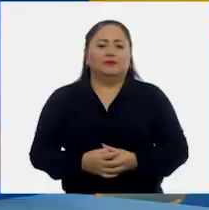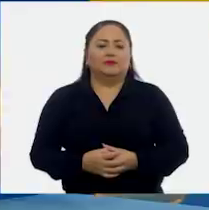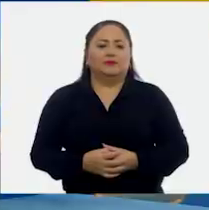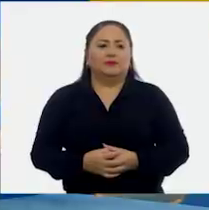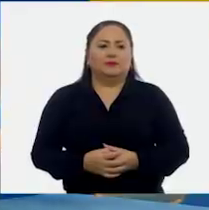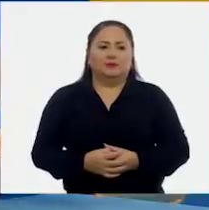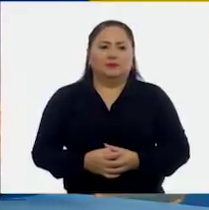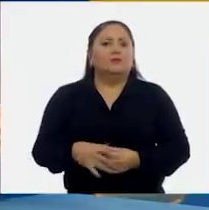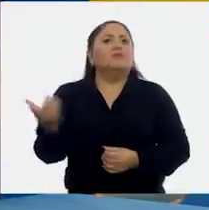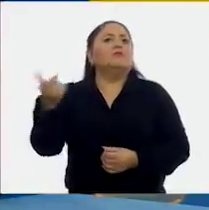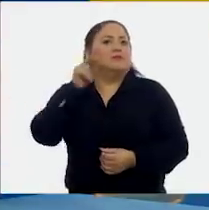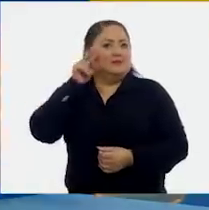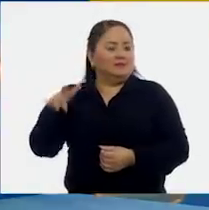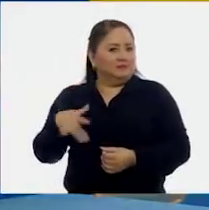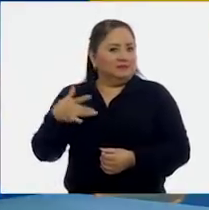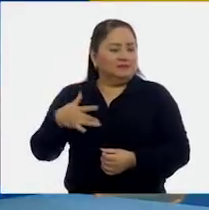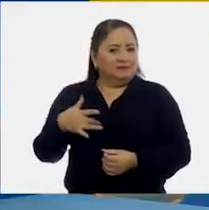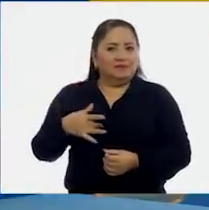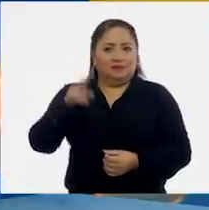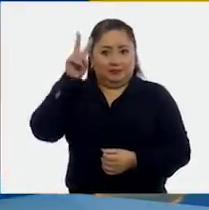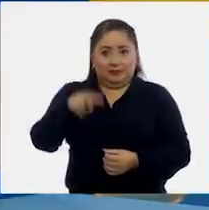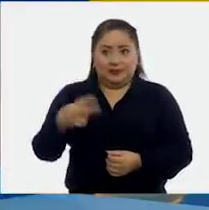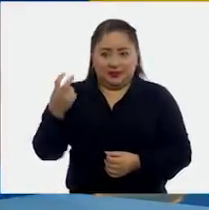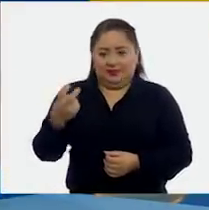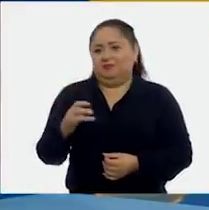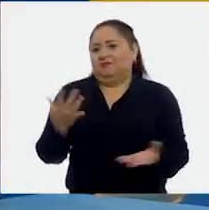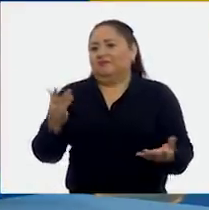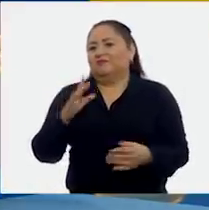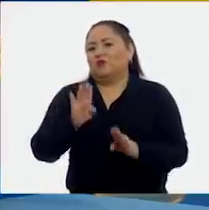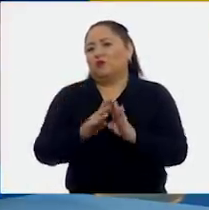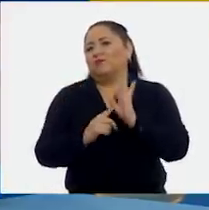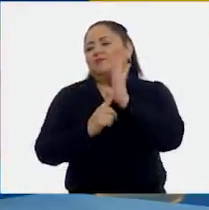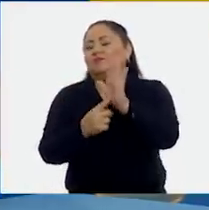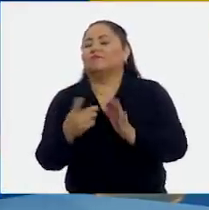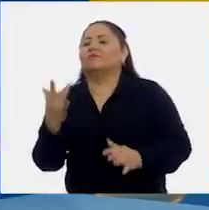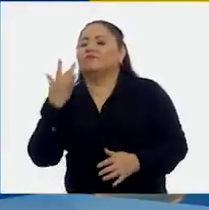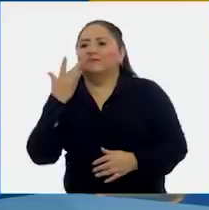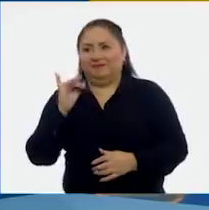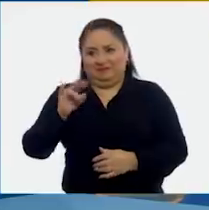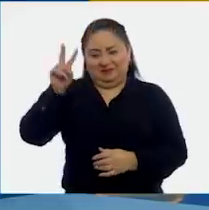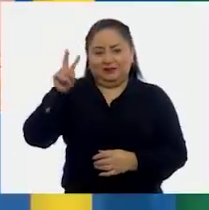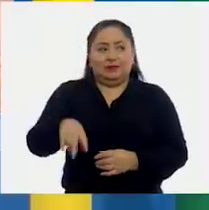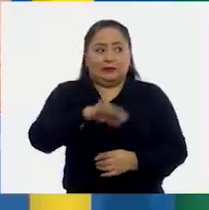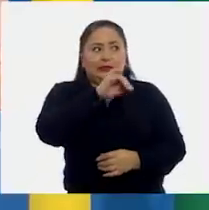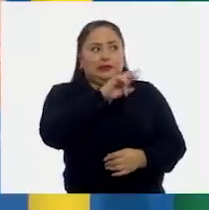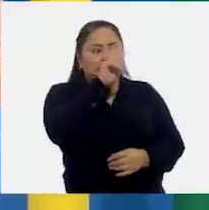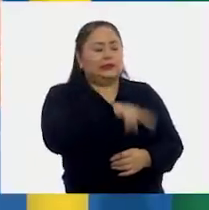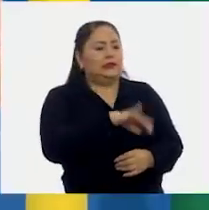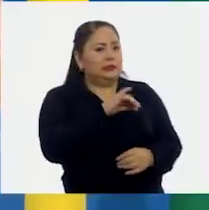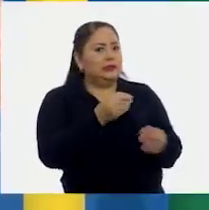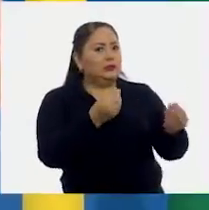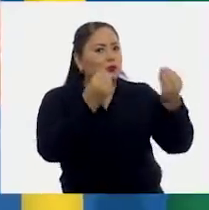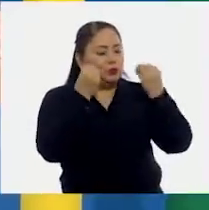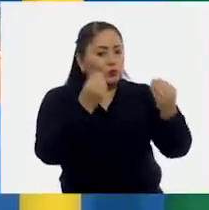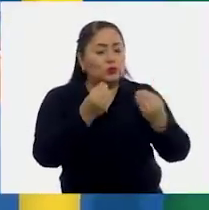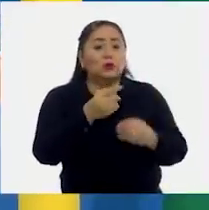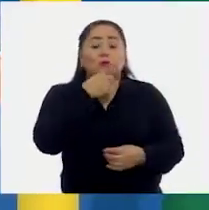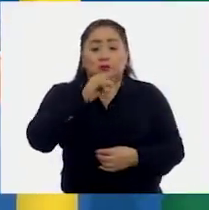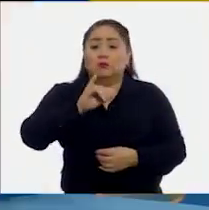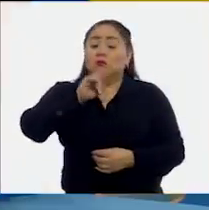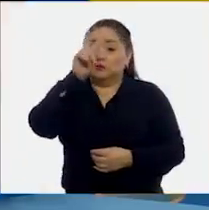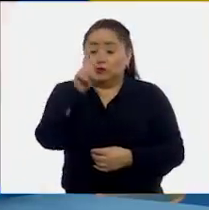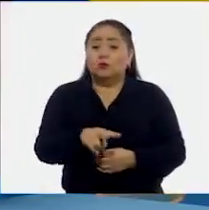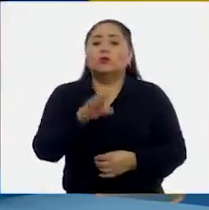¿Qué tal eso? Eso sí que es para presumir, ¿no crees? Sí, maestra, muchísimo.